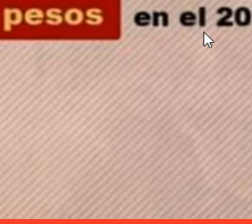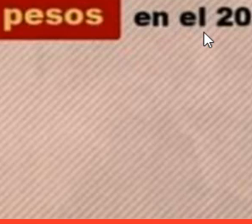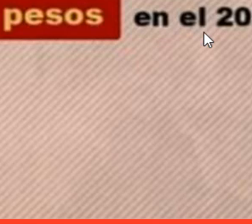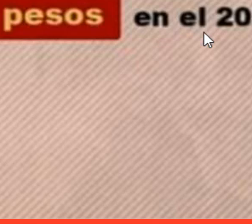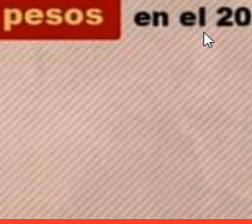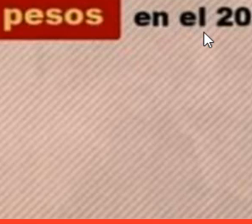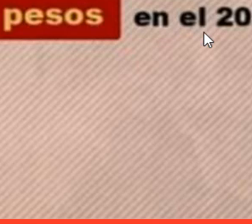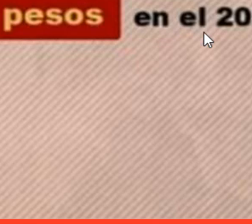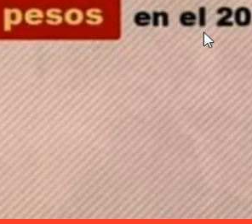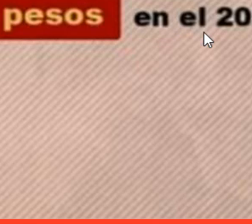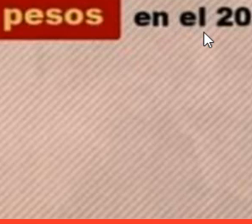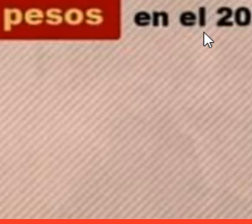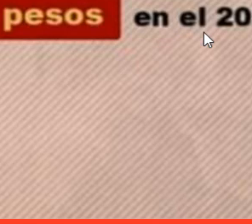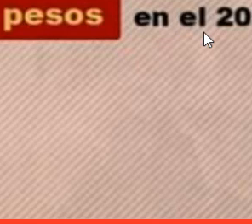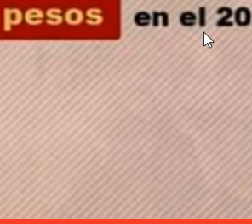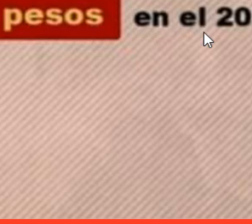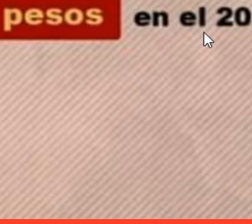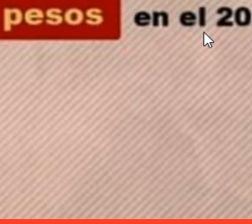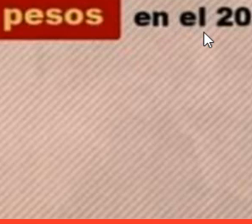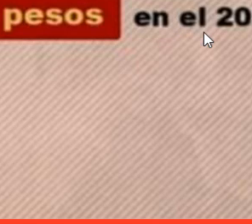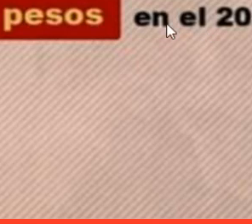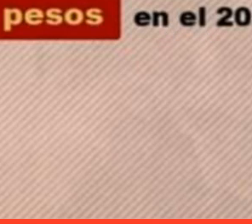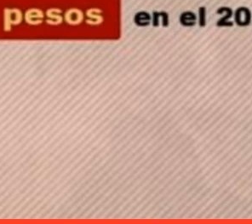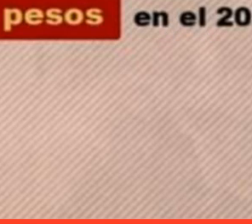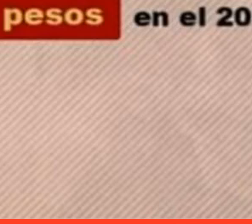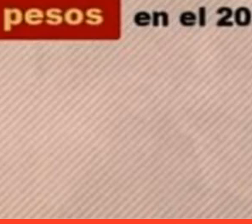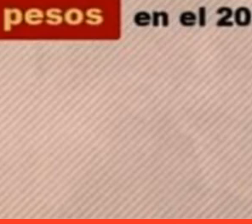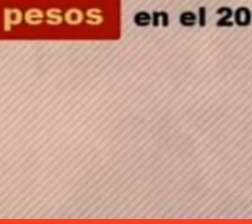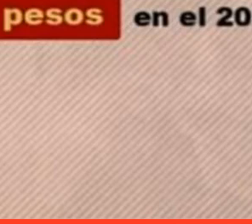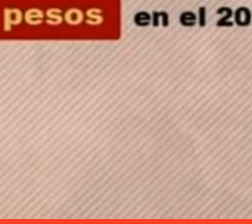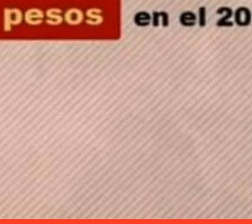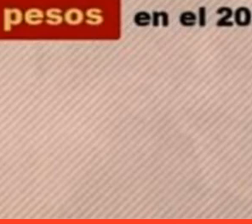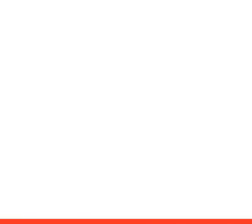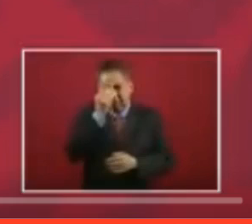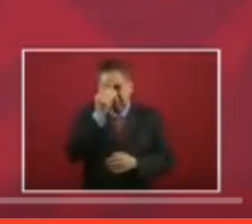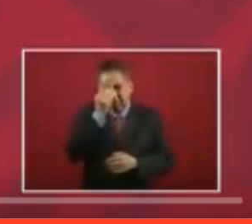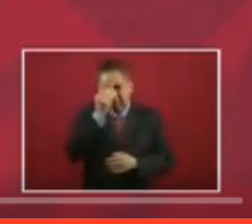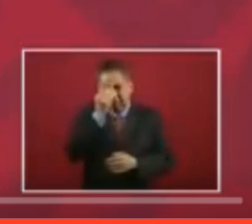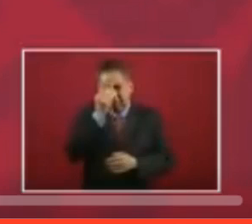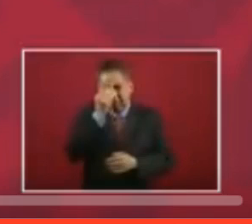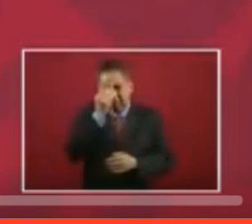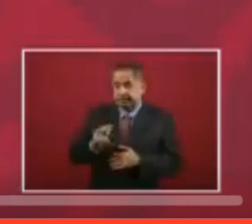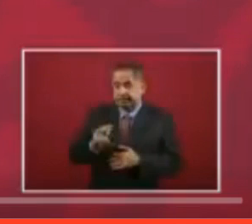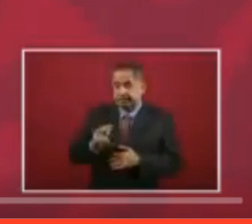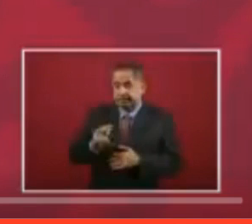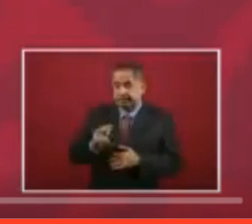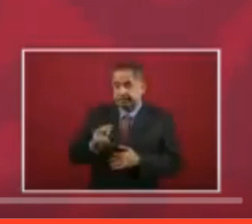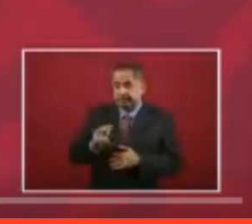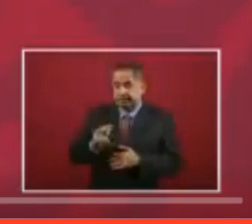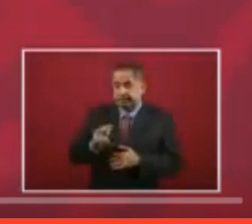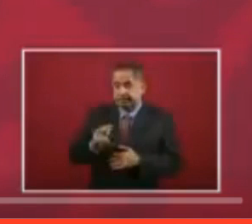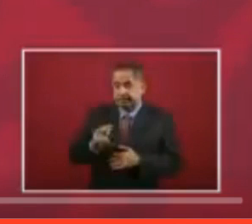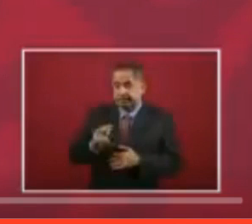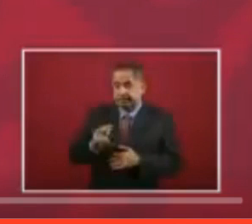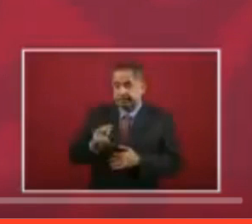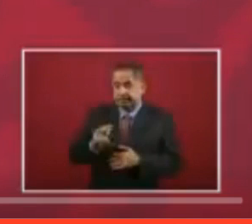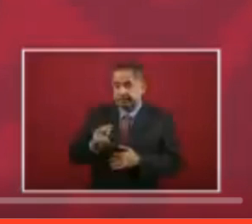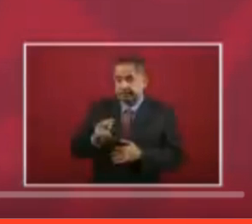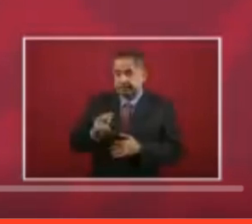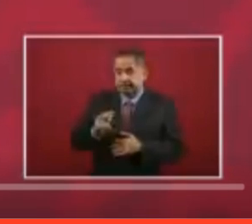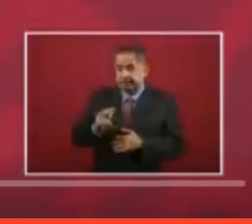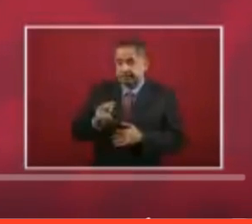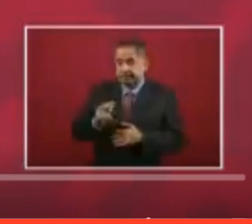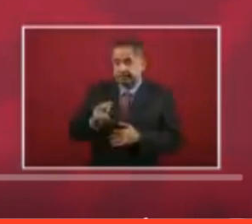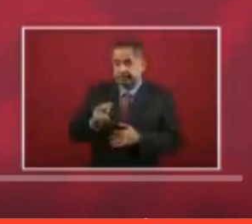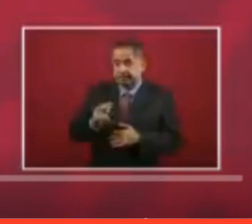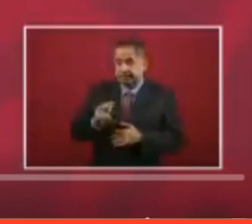2017. Él es el de los negocios que quiere que siga Santa Lucía. Pues hoy el presidente dejó claras las cosas y les dijo a estos